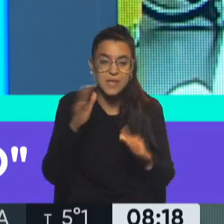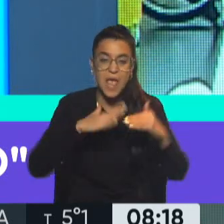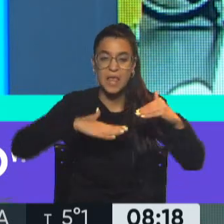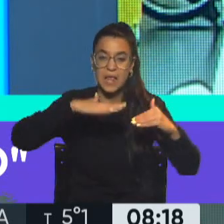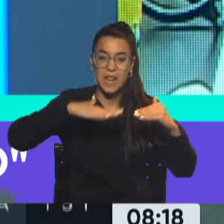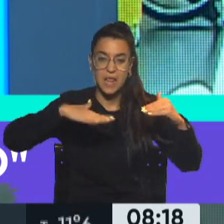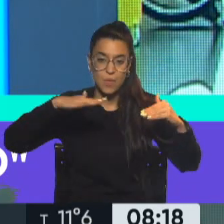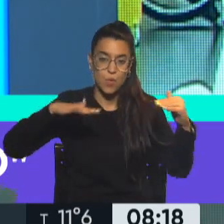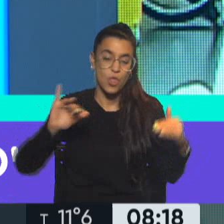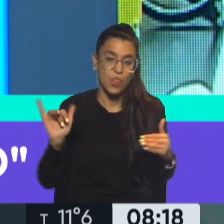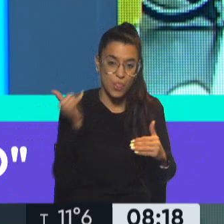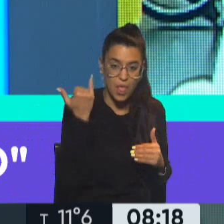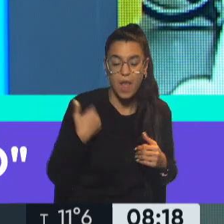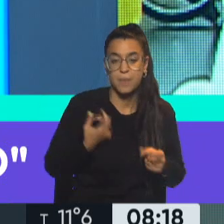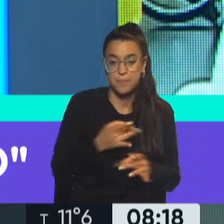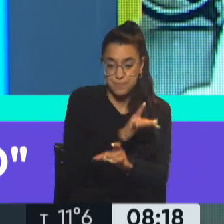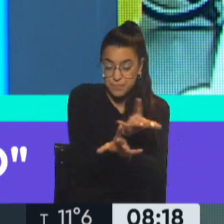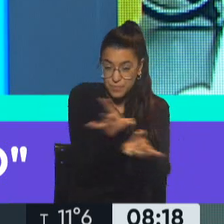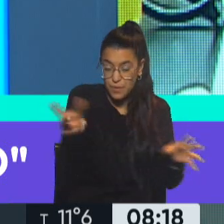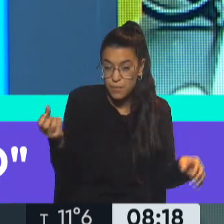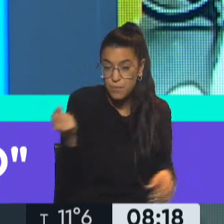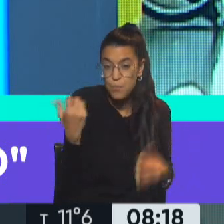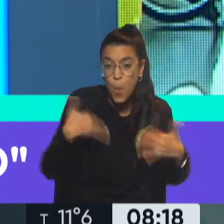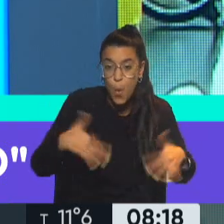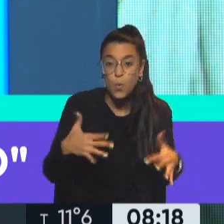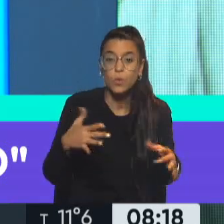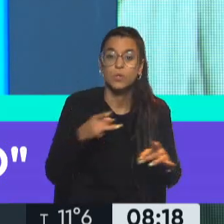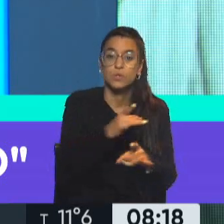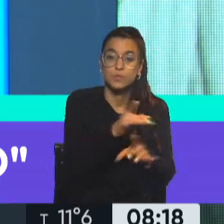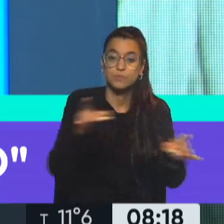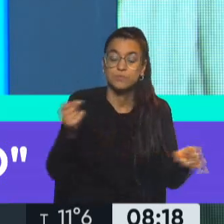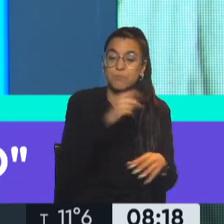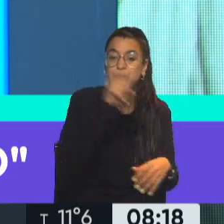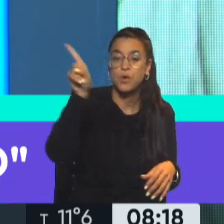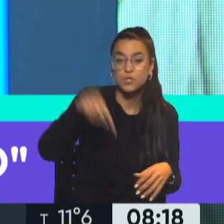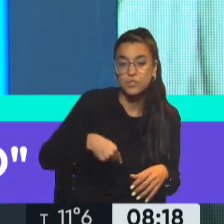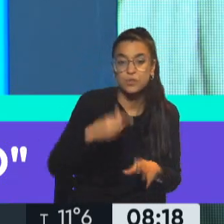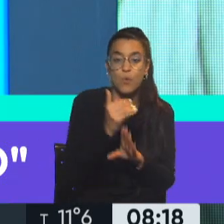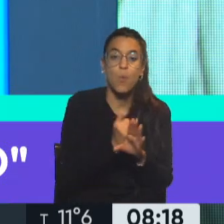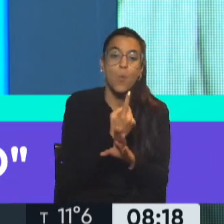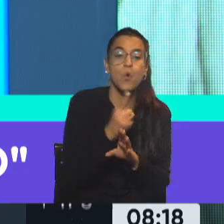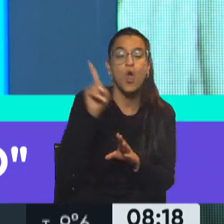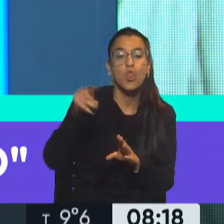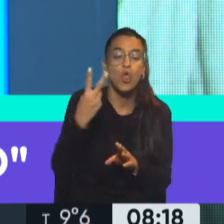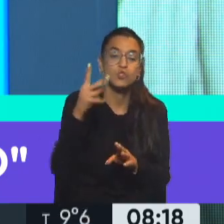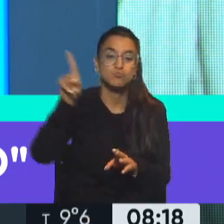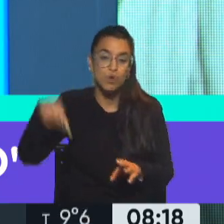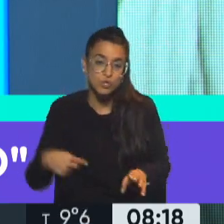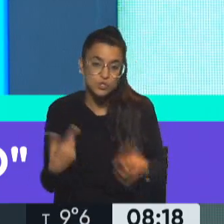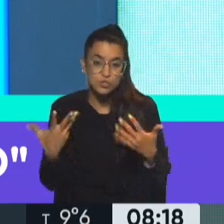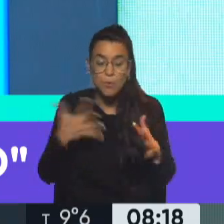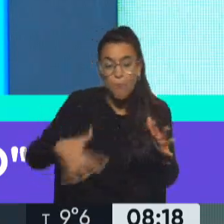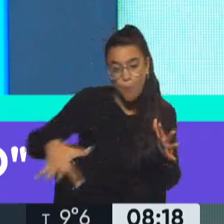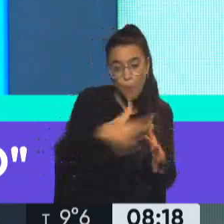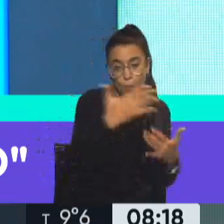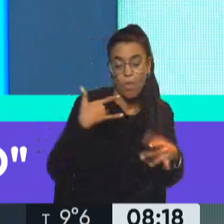equilibrio ideal, transmitirse mucho y eliminar el reservorio en un porcentaje bajo, 1 o 2%. Entonces tienen más